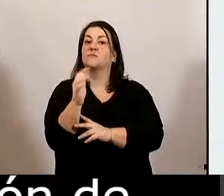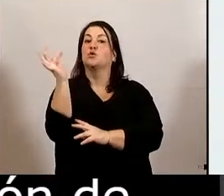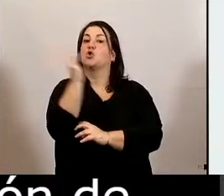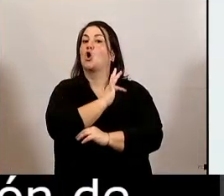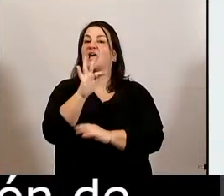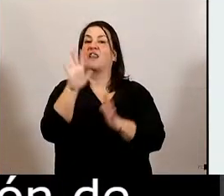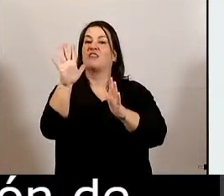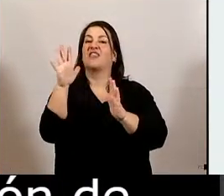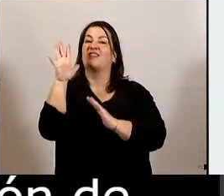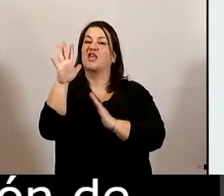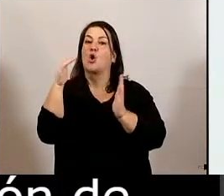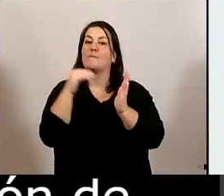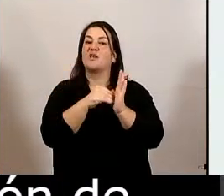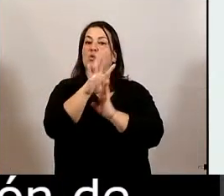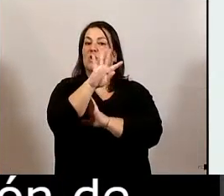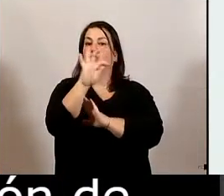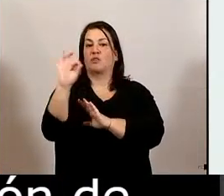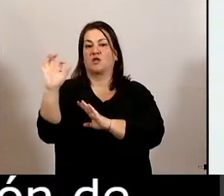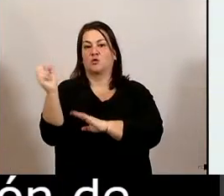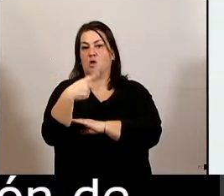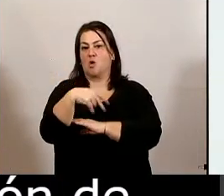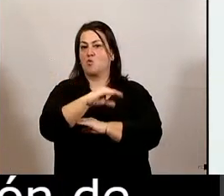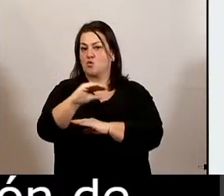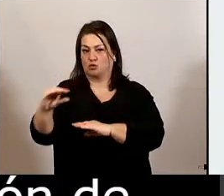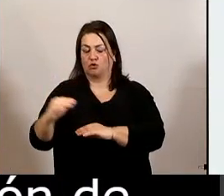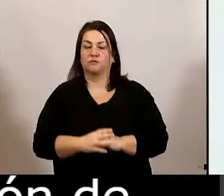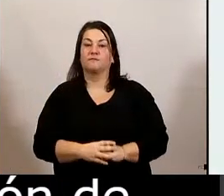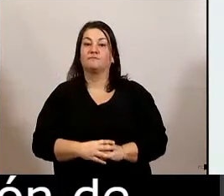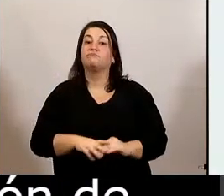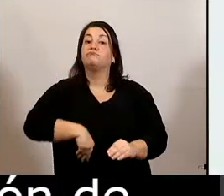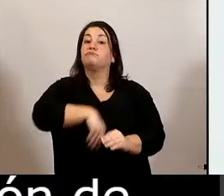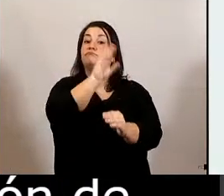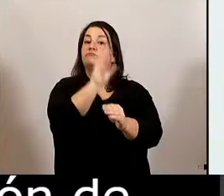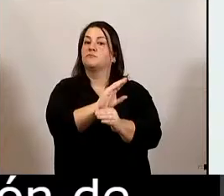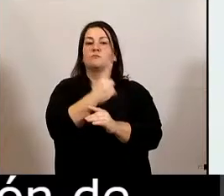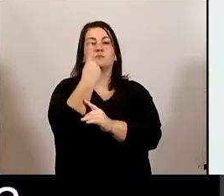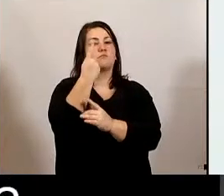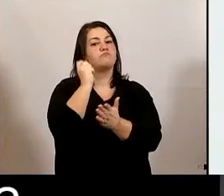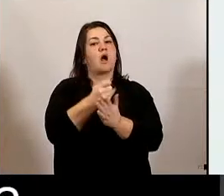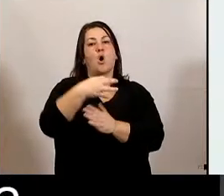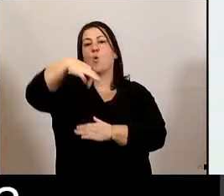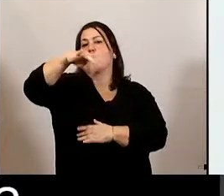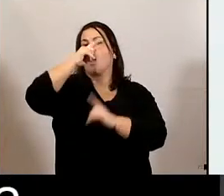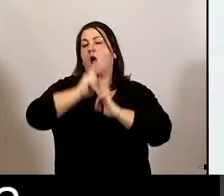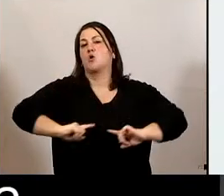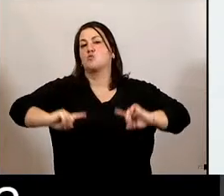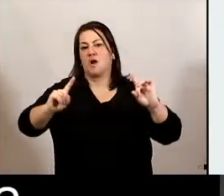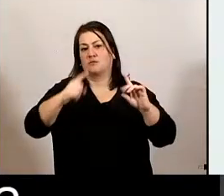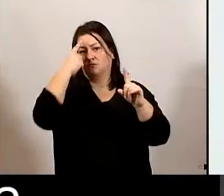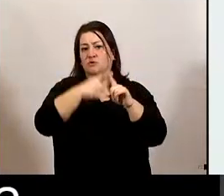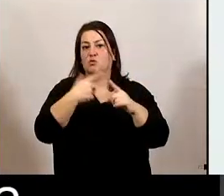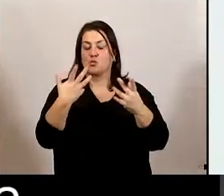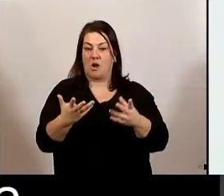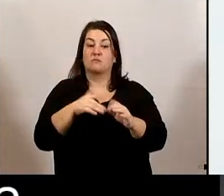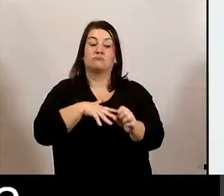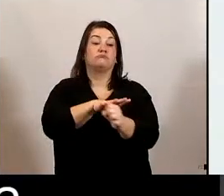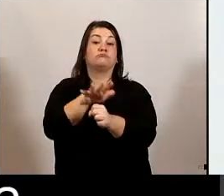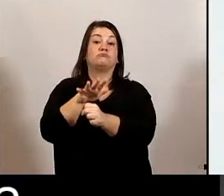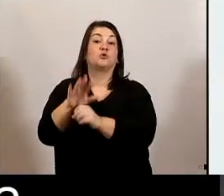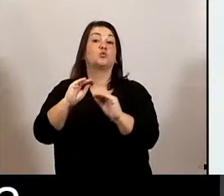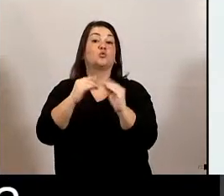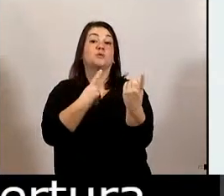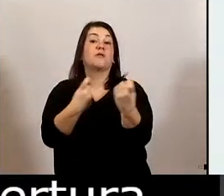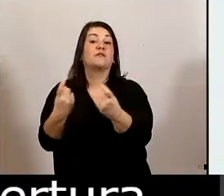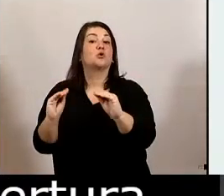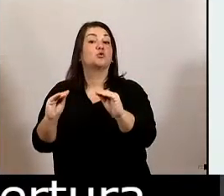los 5.400 euros. Se abonarán en un único pago anual para garantizar la cobertura de sus